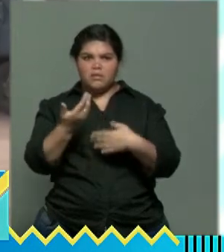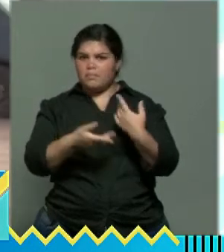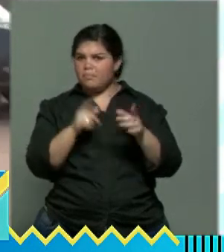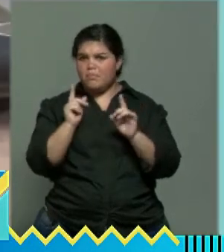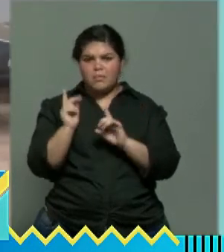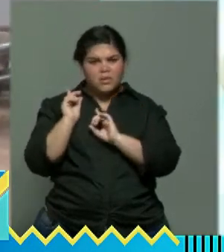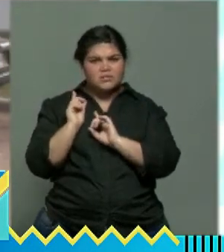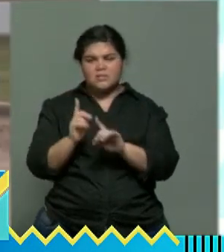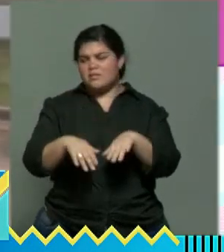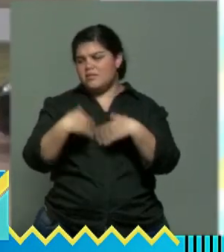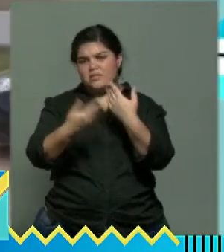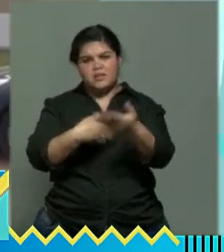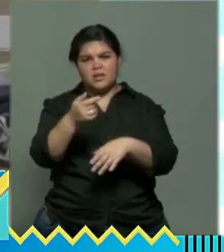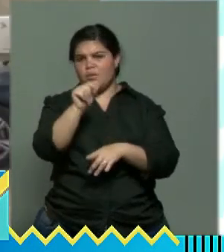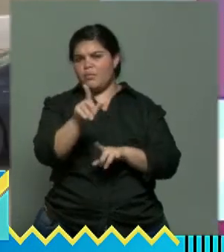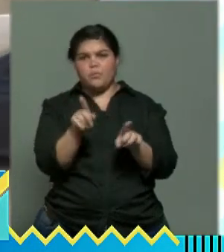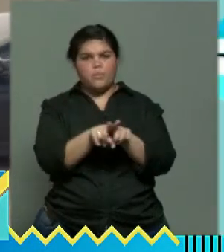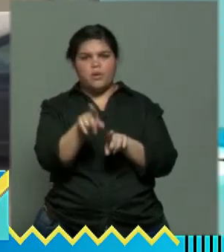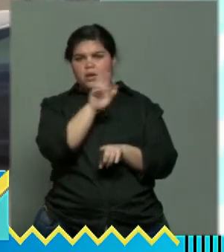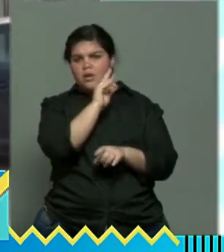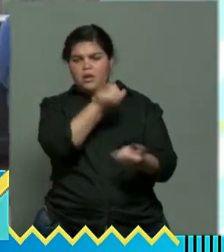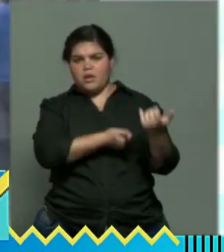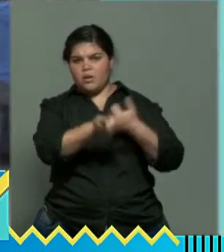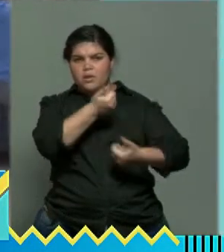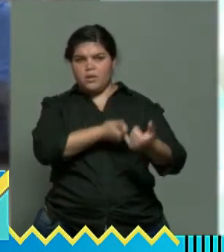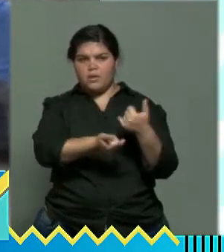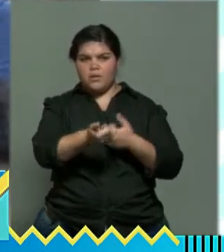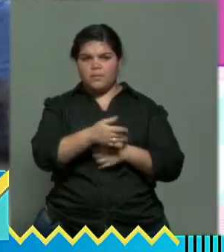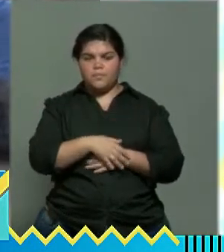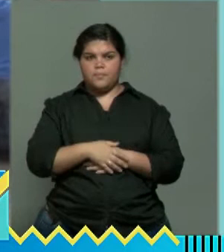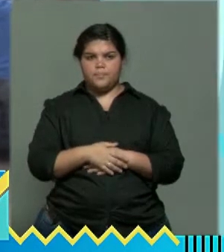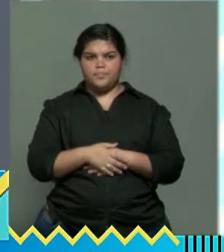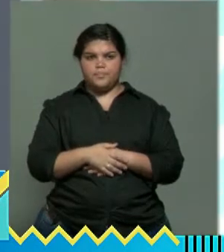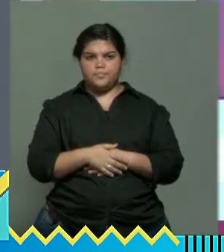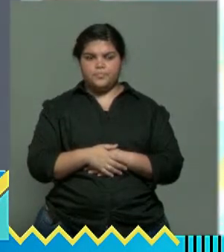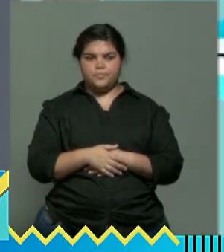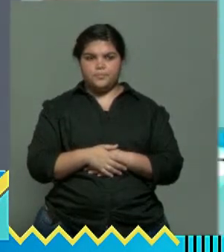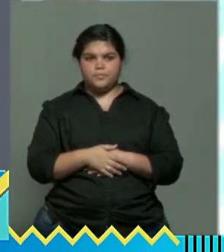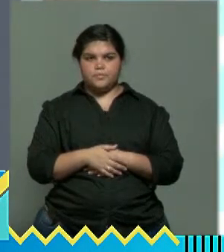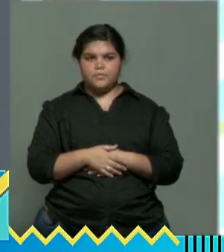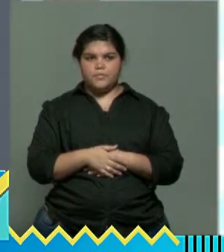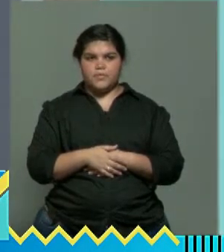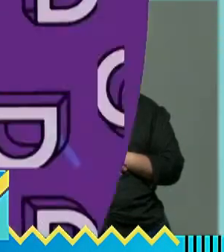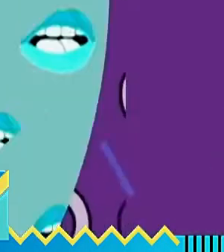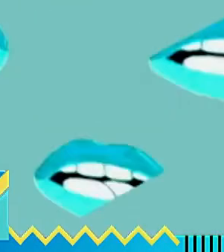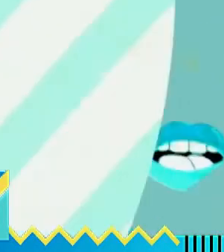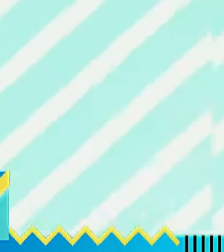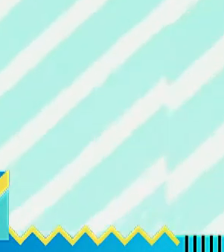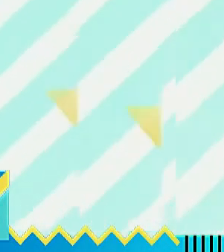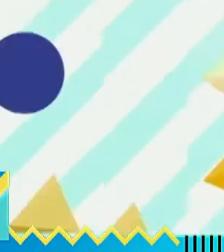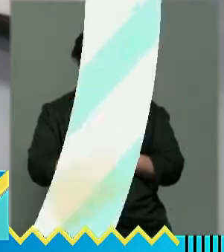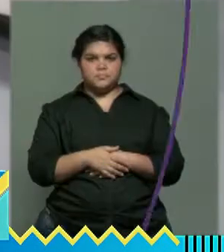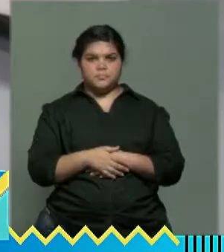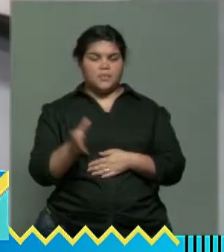dice Malvina esto va a ser simplemente una etapa en una historia mucho más larga. Así que bueno, eso es lo que yo pienso. Perfecto,